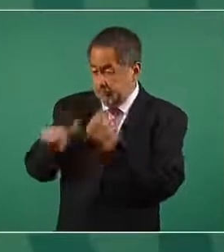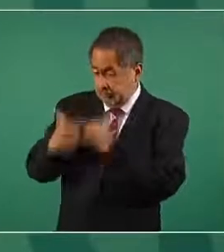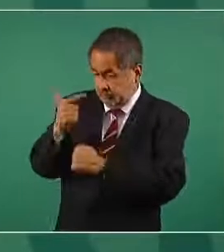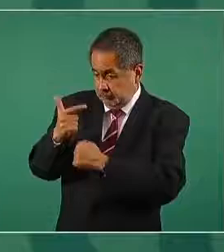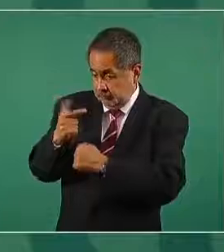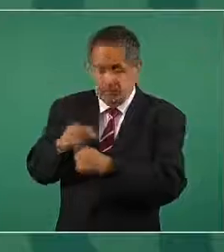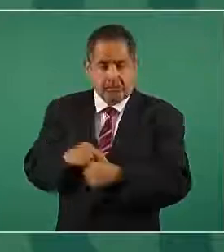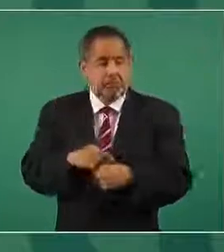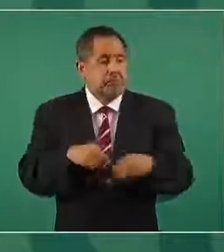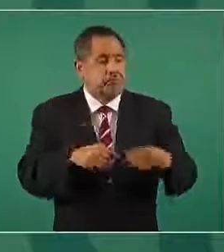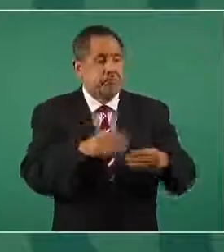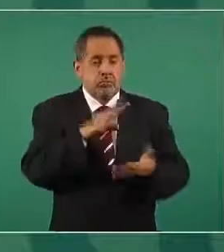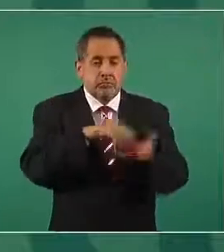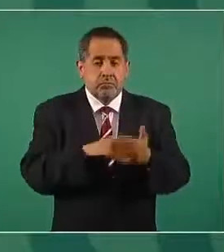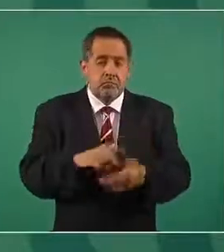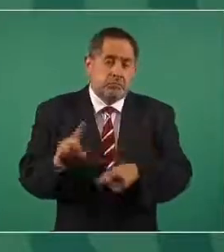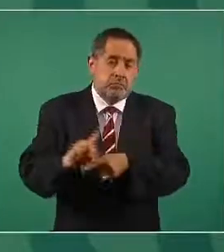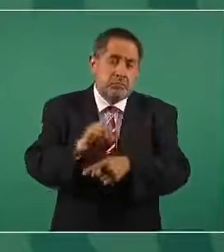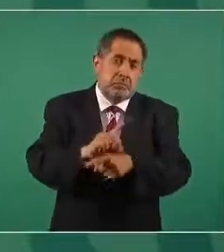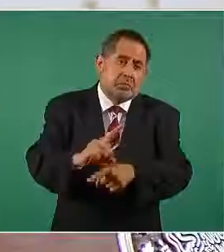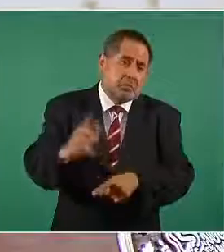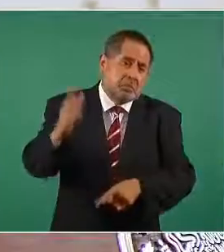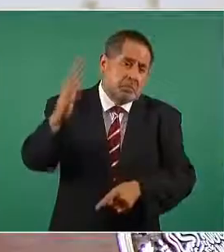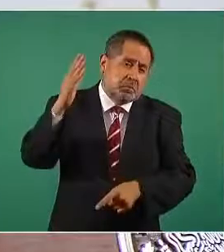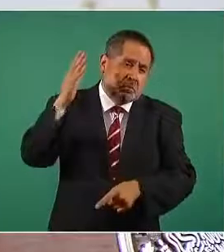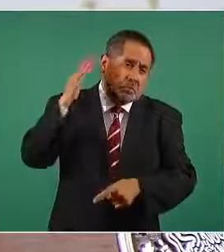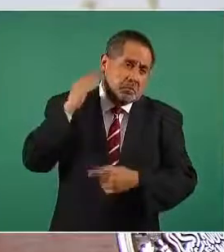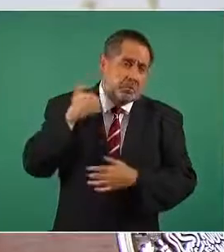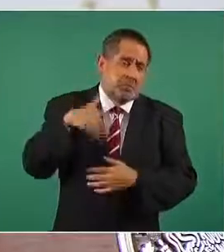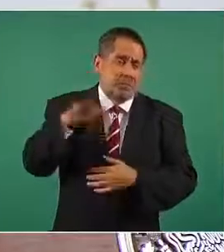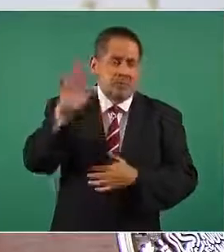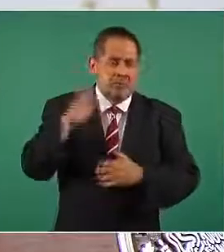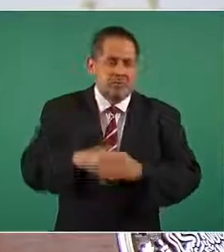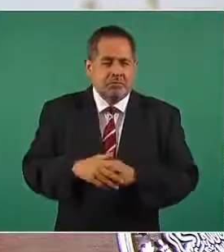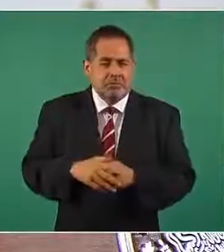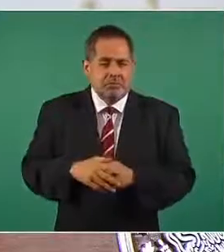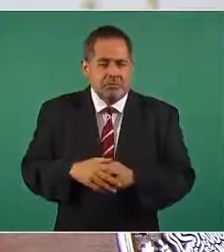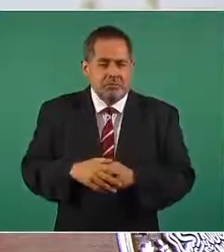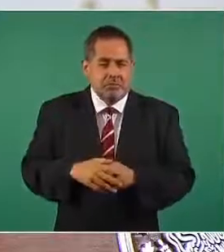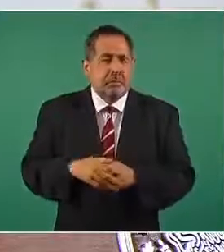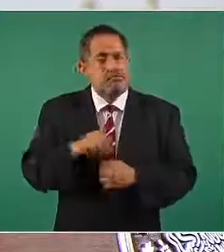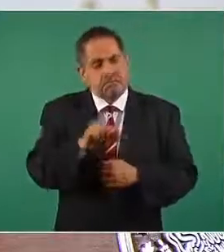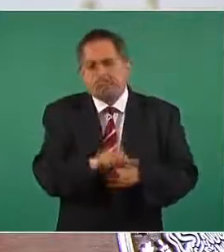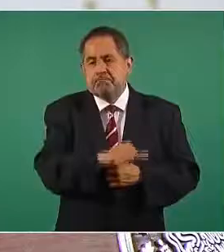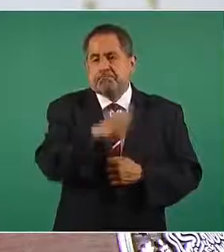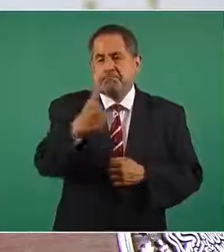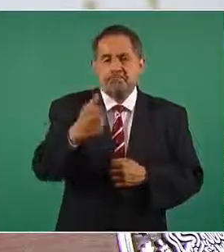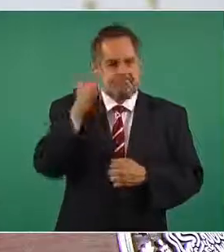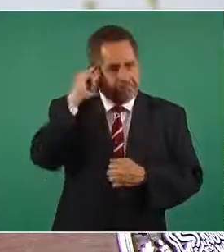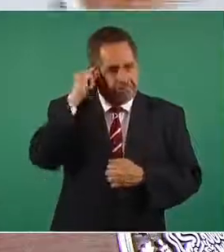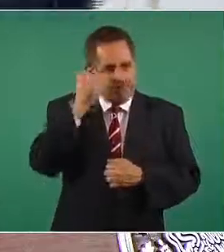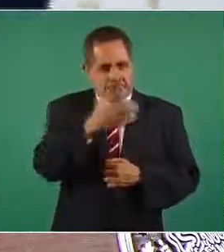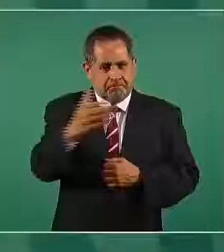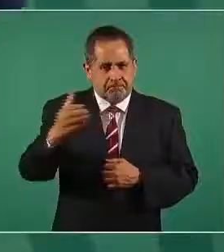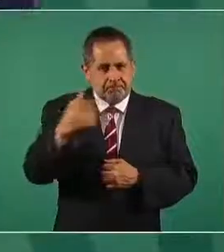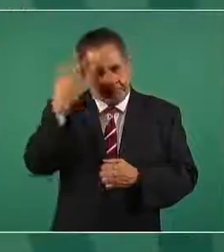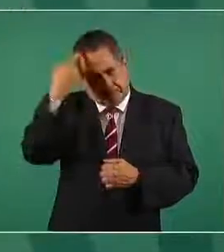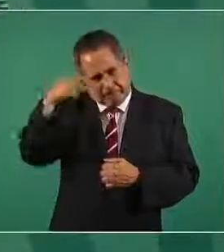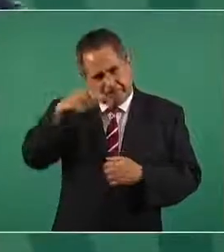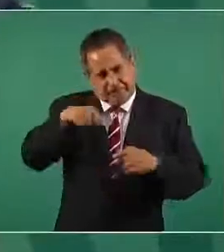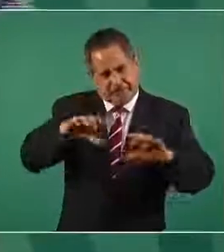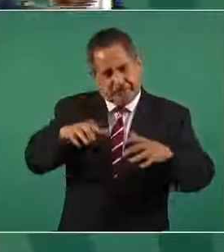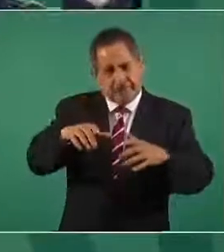pero desde ese entonces. Sí. Entonces, otros campesinos, porque